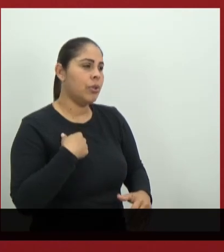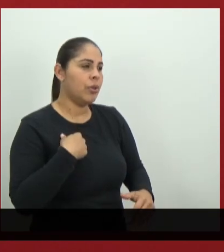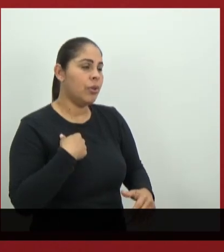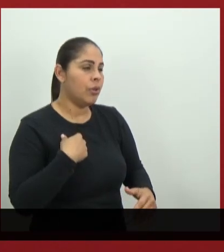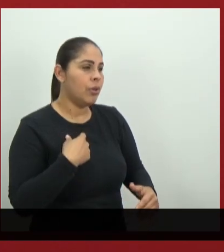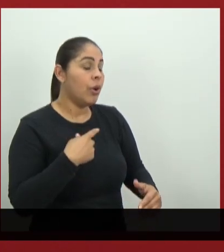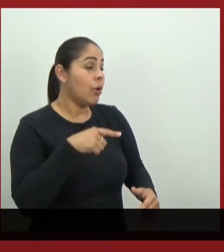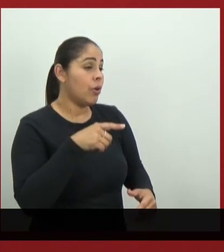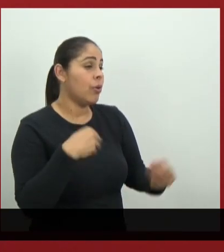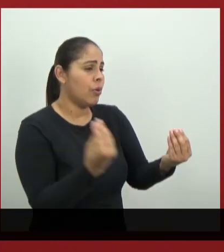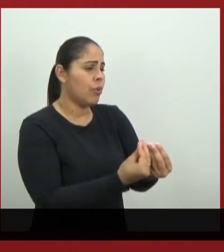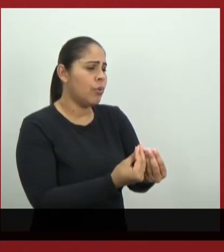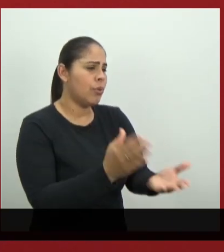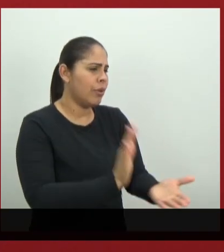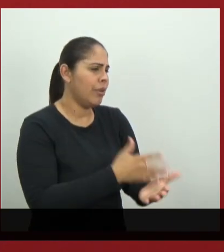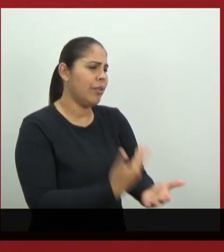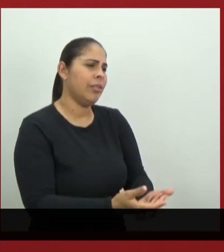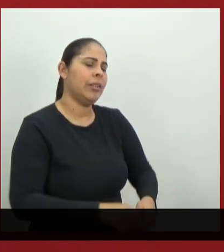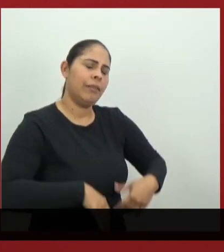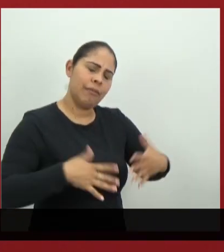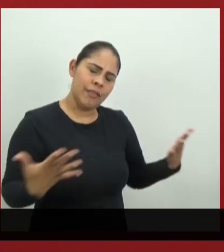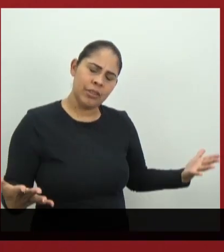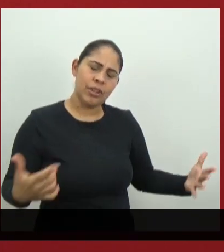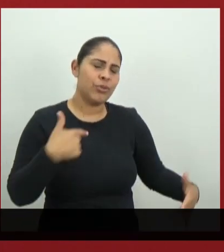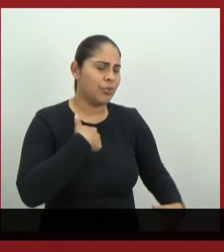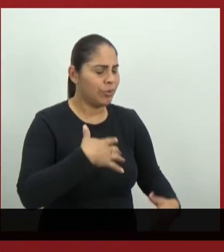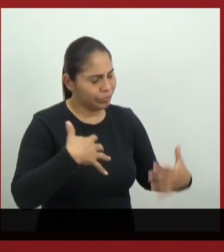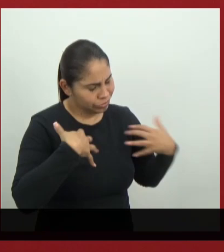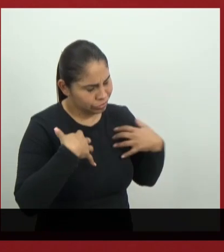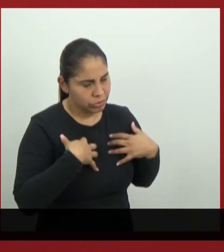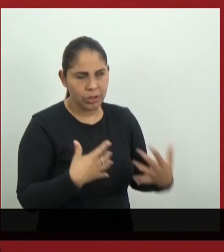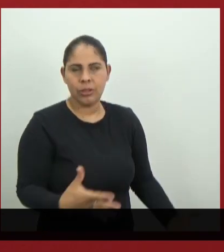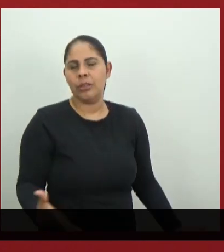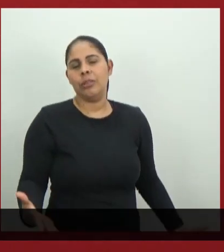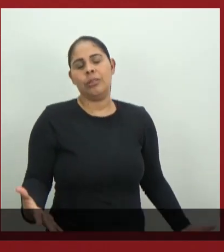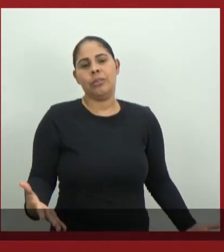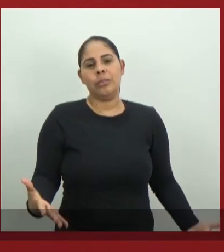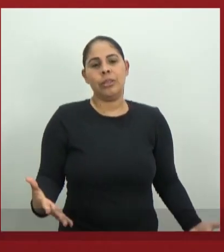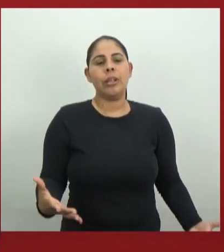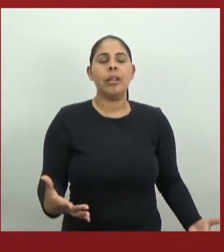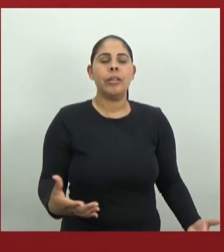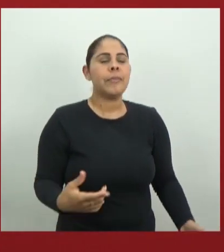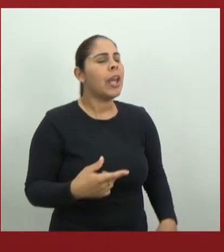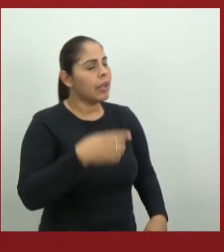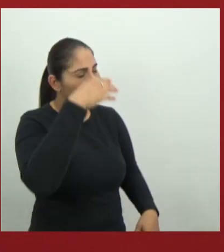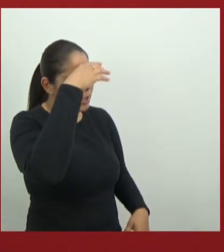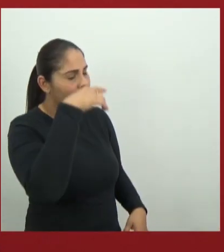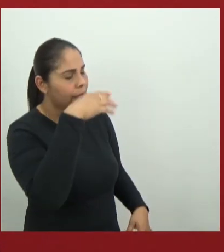¿Hasta cuándo he de soportar? ¡Wow! Y dijo al Padre, tráemelo.